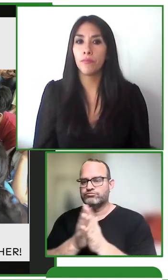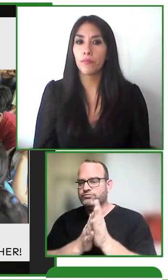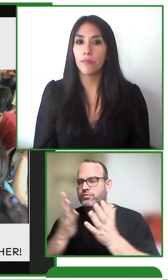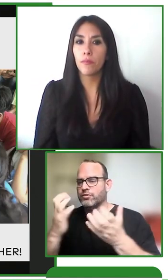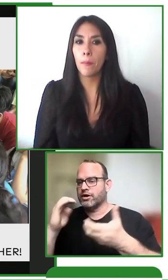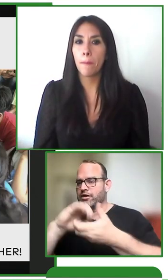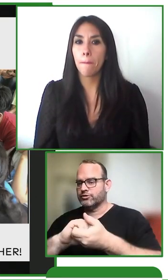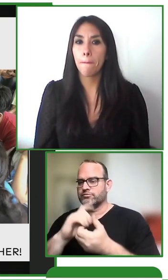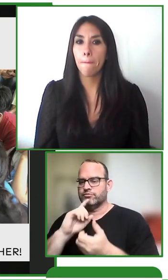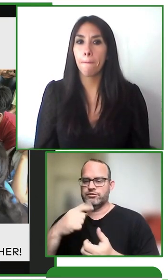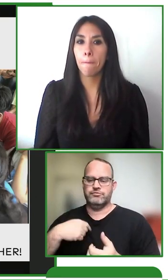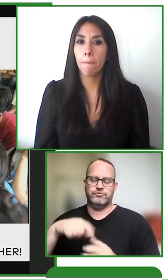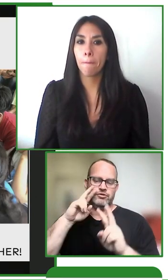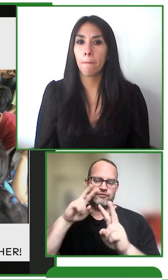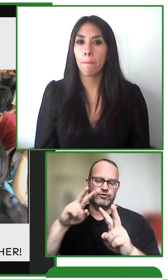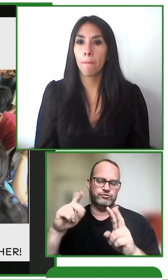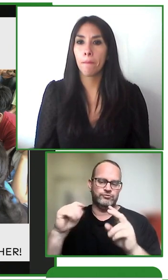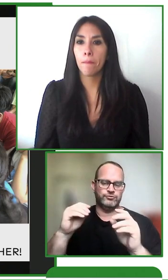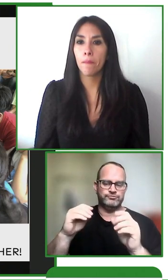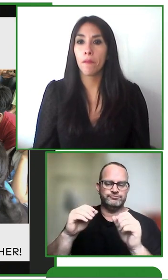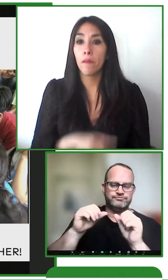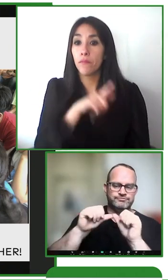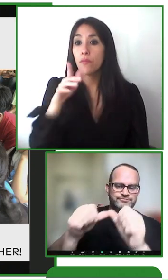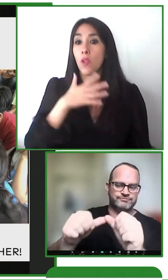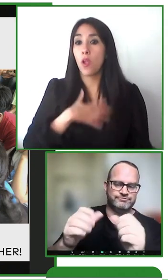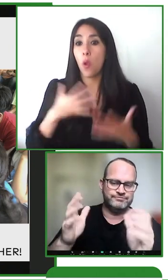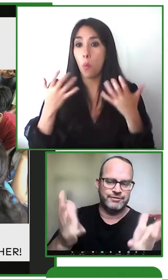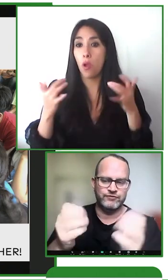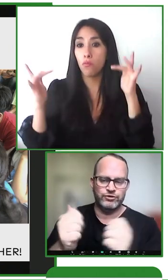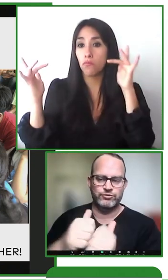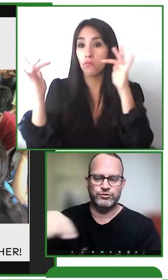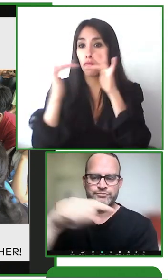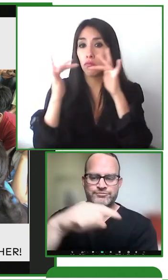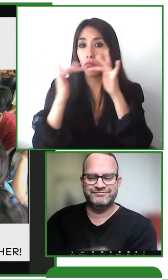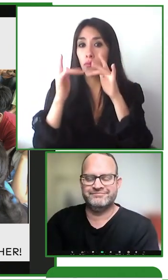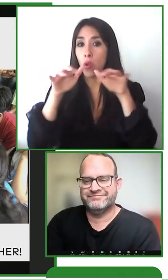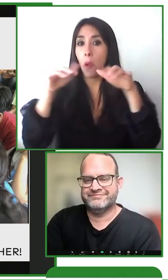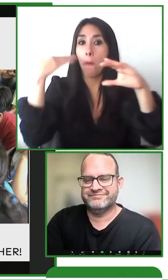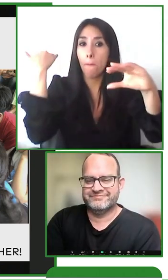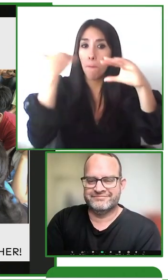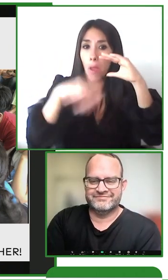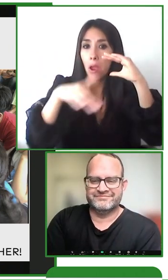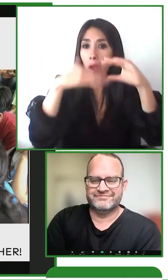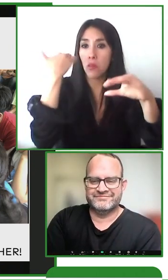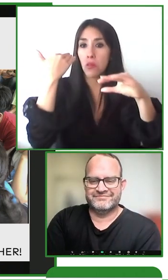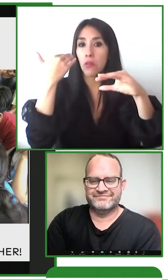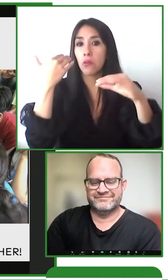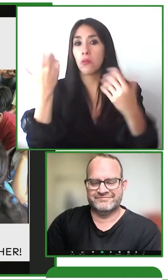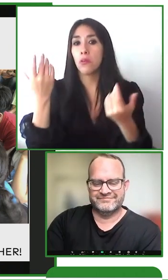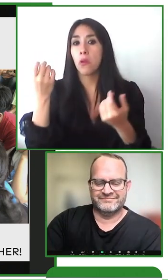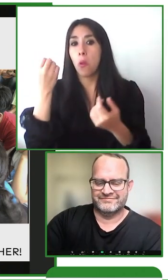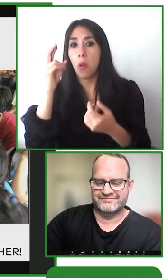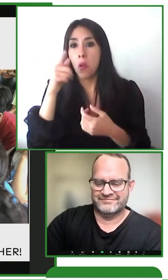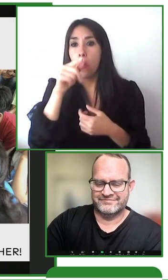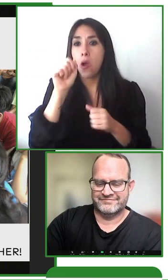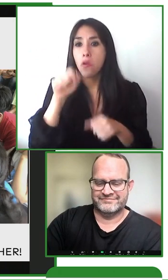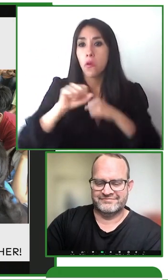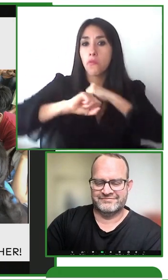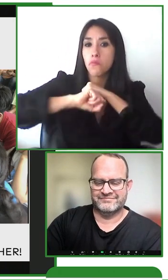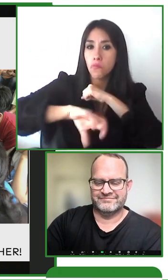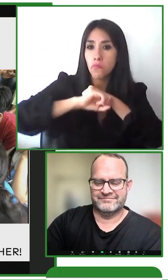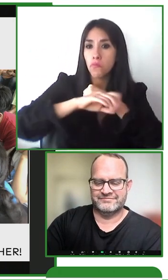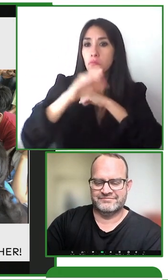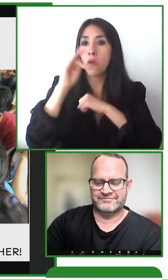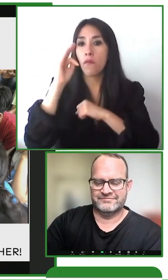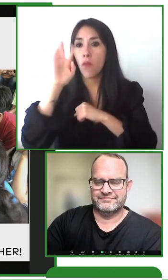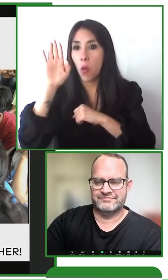Por favor, contáctenos si están interesados, si tienen alguna pregunta. Queremos trabajar con ustedes en el